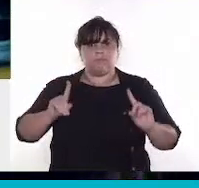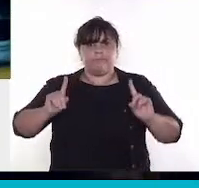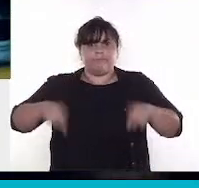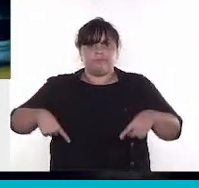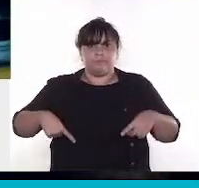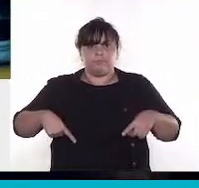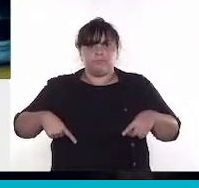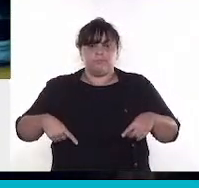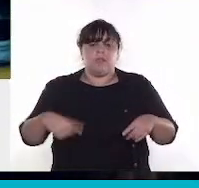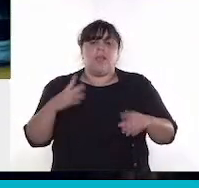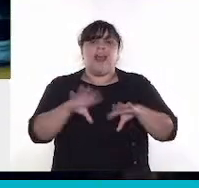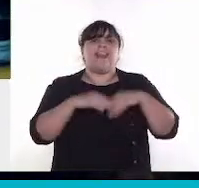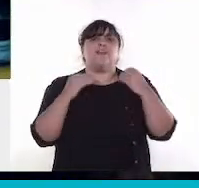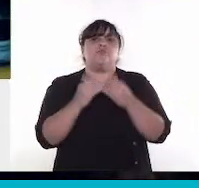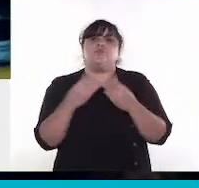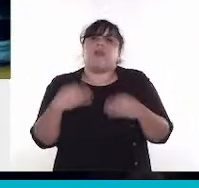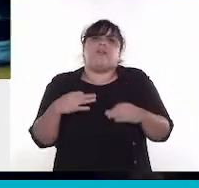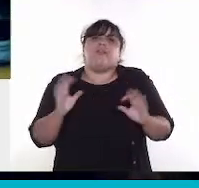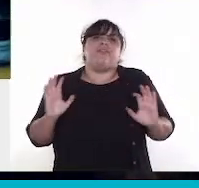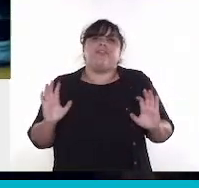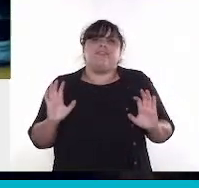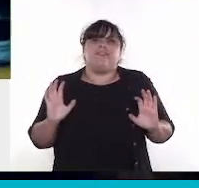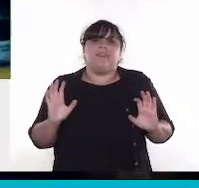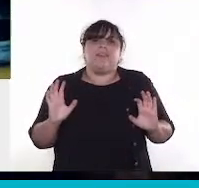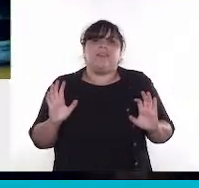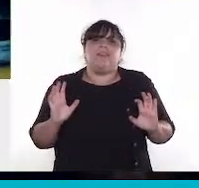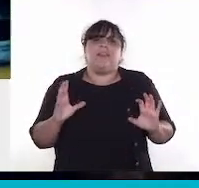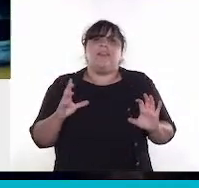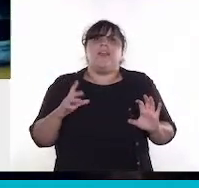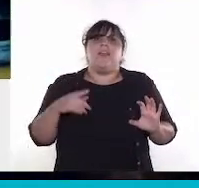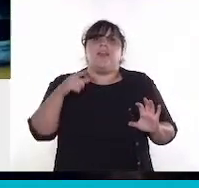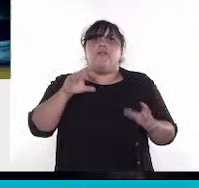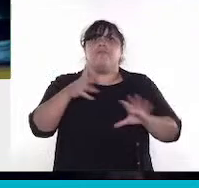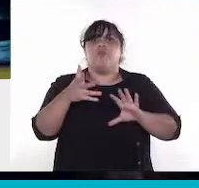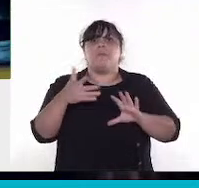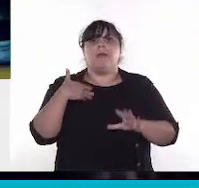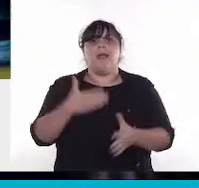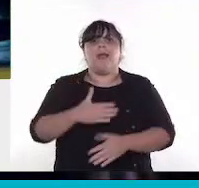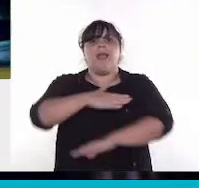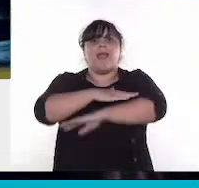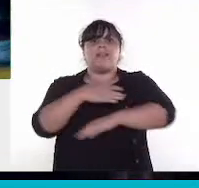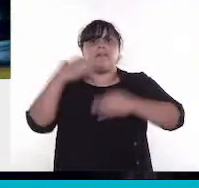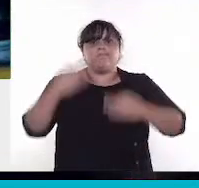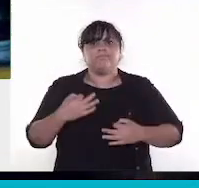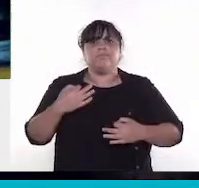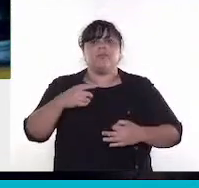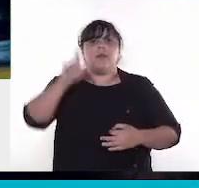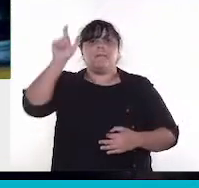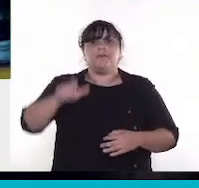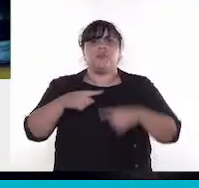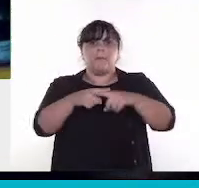ser, o debería ser, ni más ni menos que una falta grave a la ética pública del funcionario.